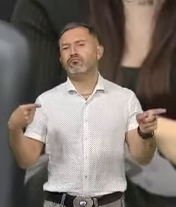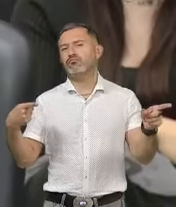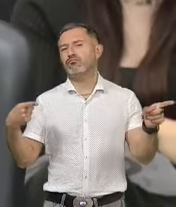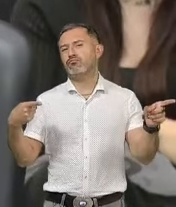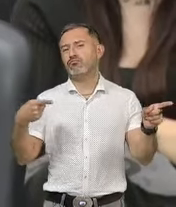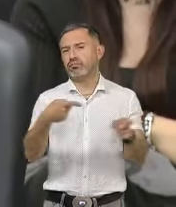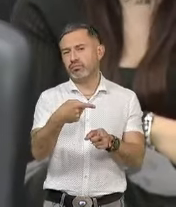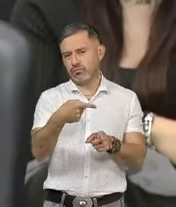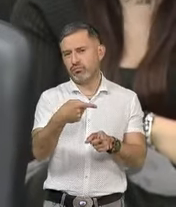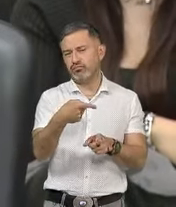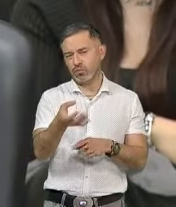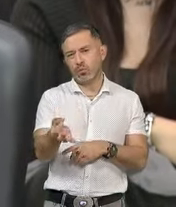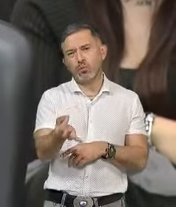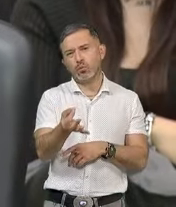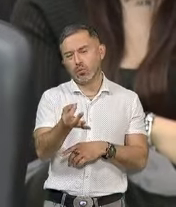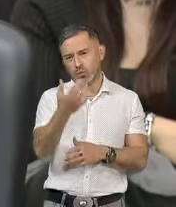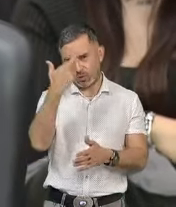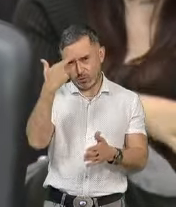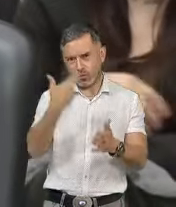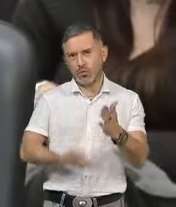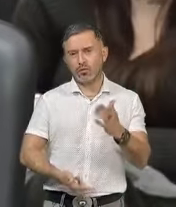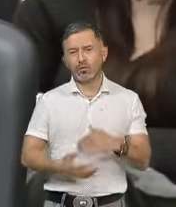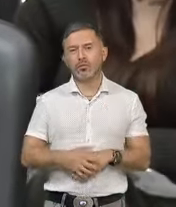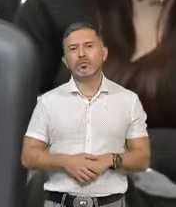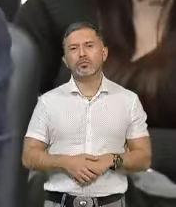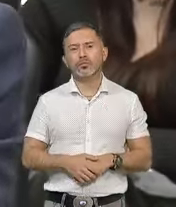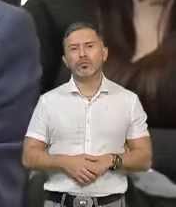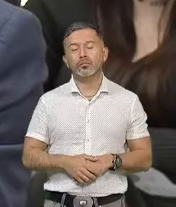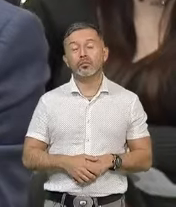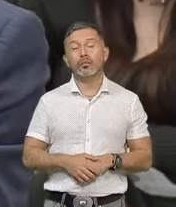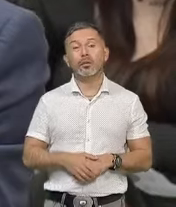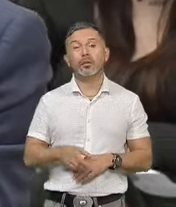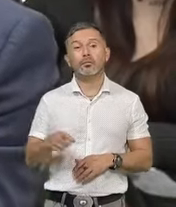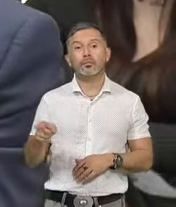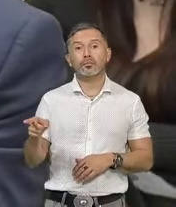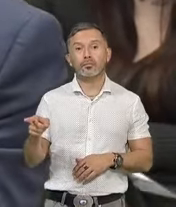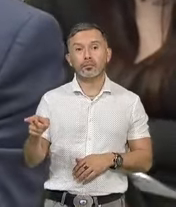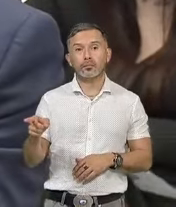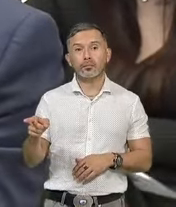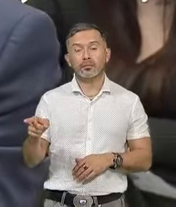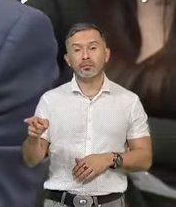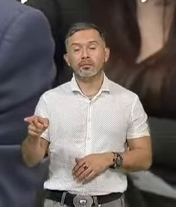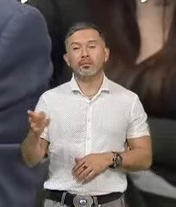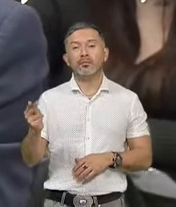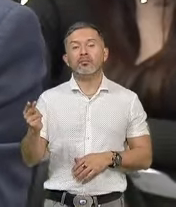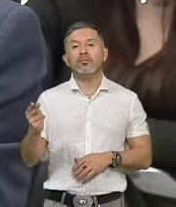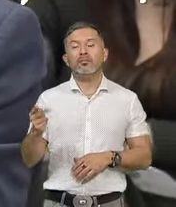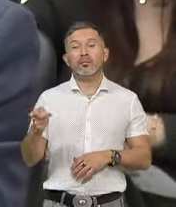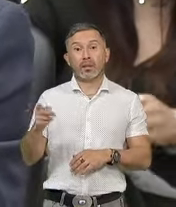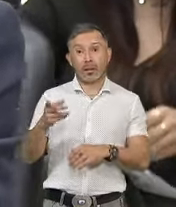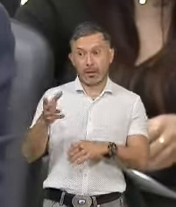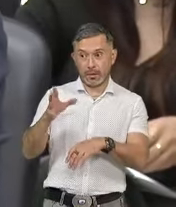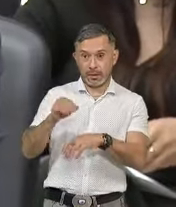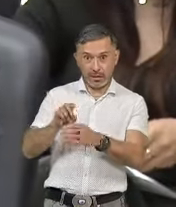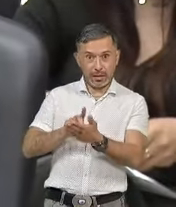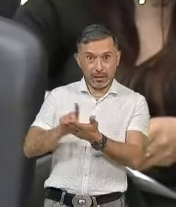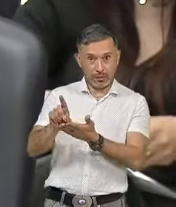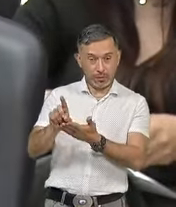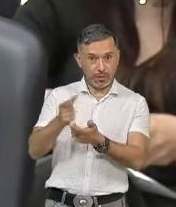sulto de alguien que debería de hacer de la libertad de